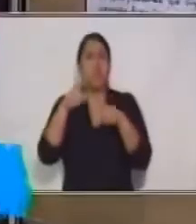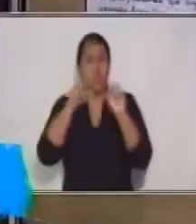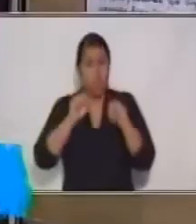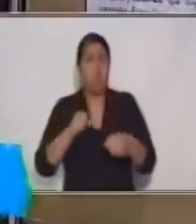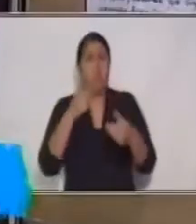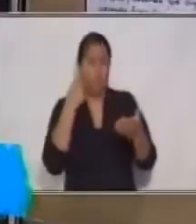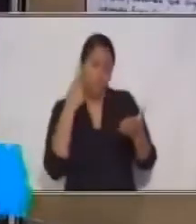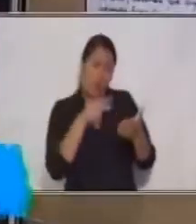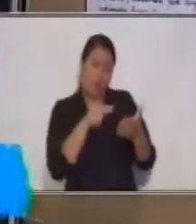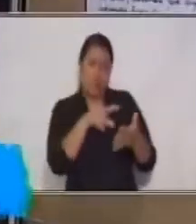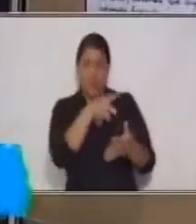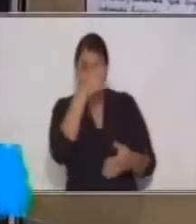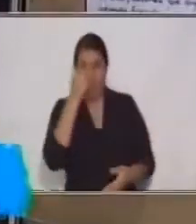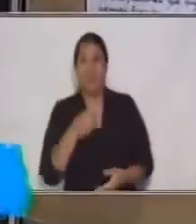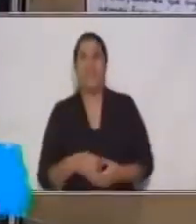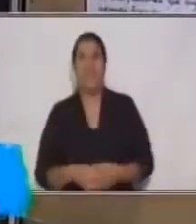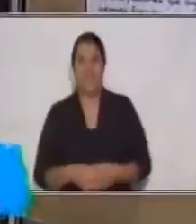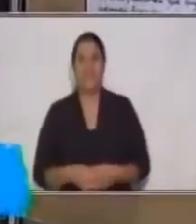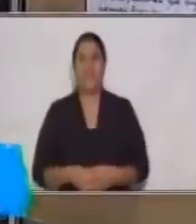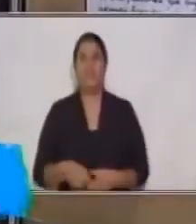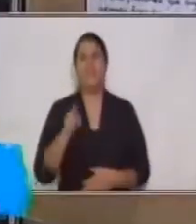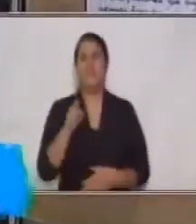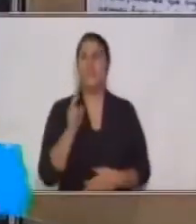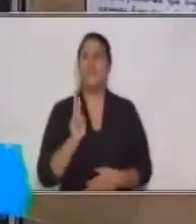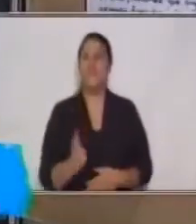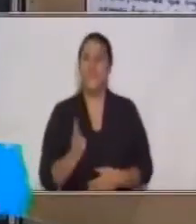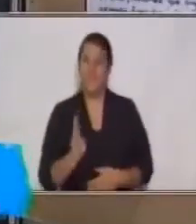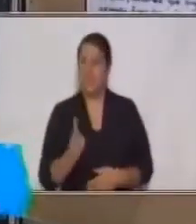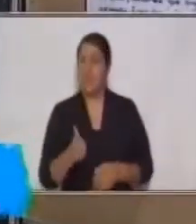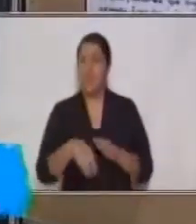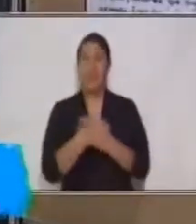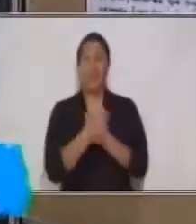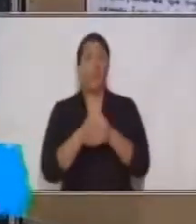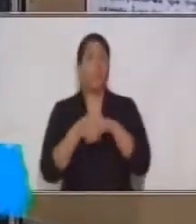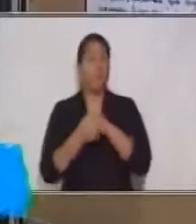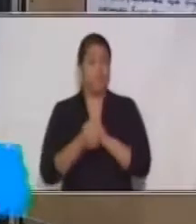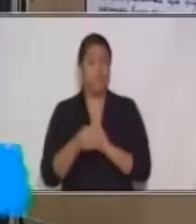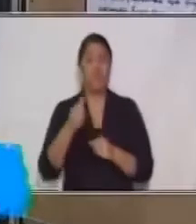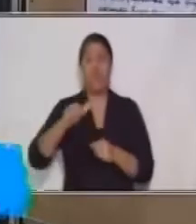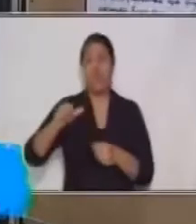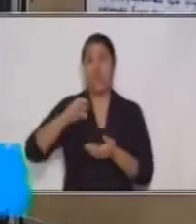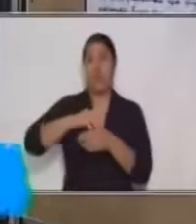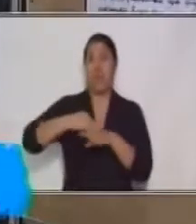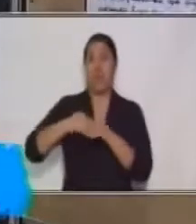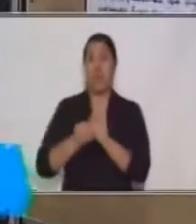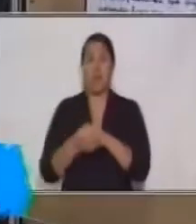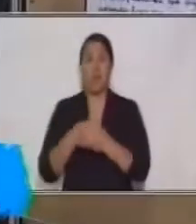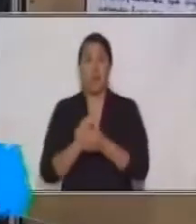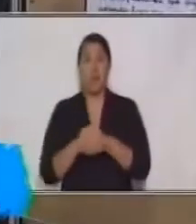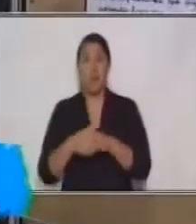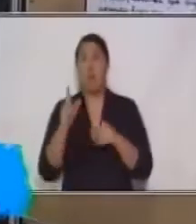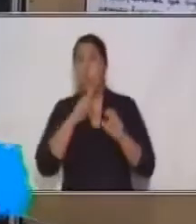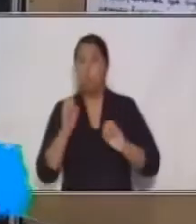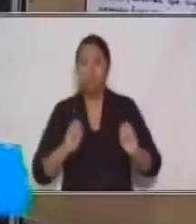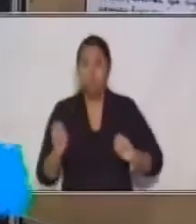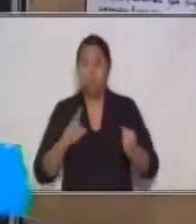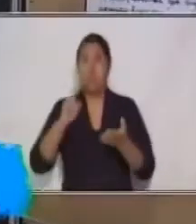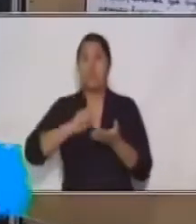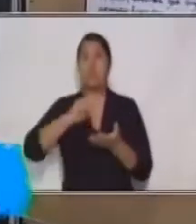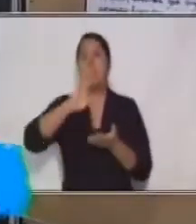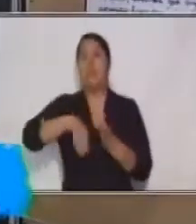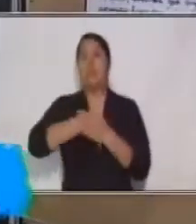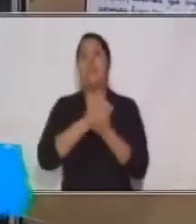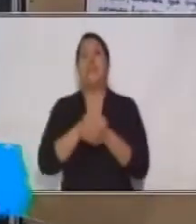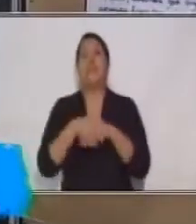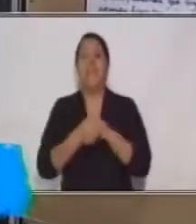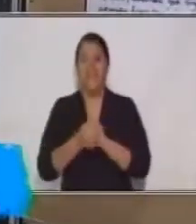nuevos conocimientos. Entonces, siempre les recuerdo lavar constantemente sus manos con agua y con jabón, y si no también pueden utilizar